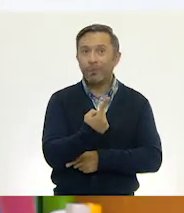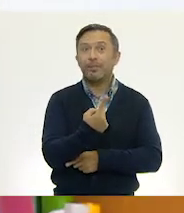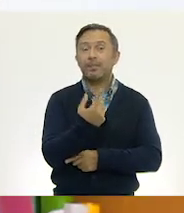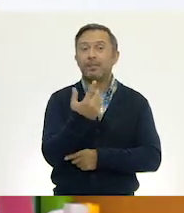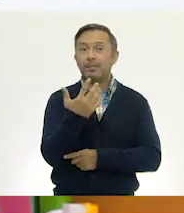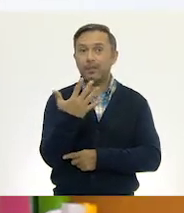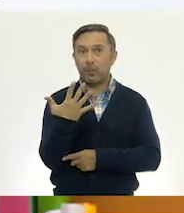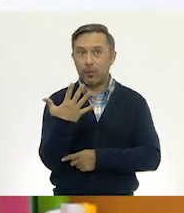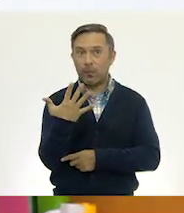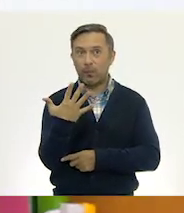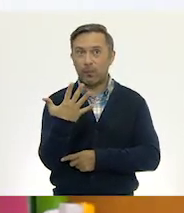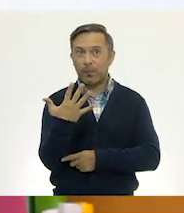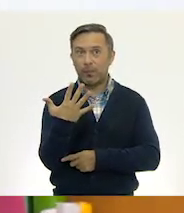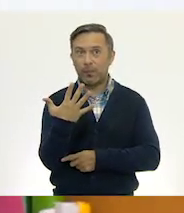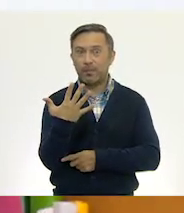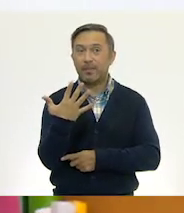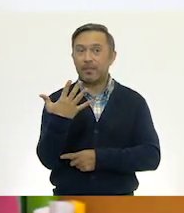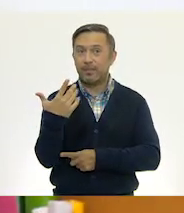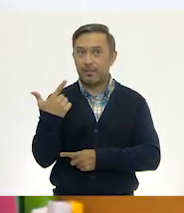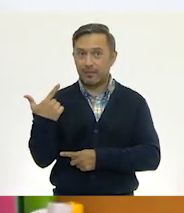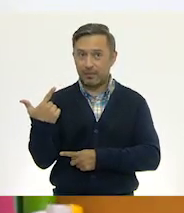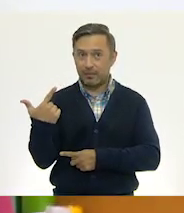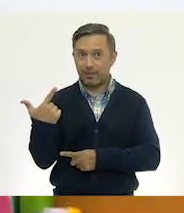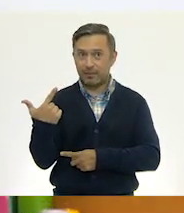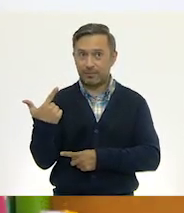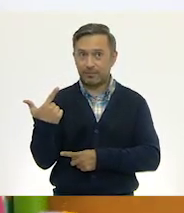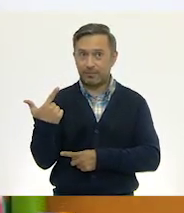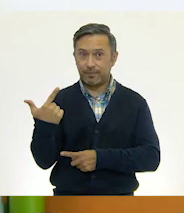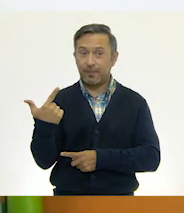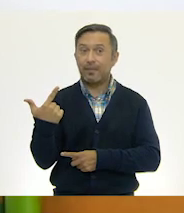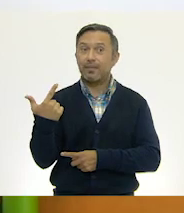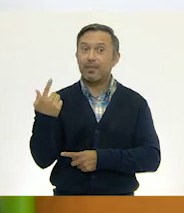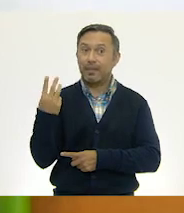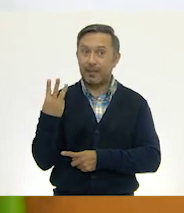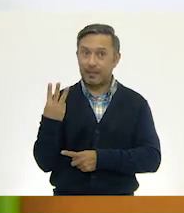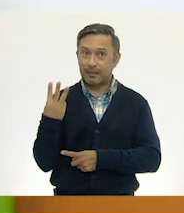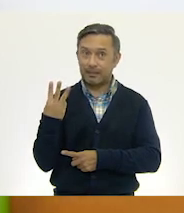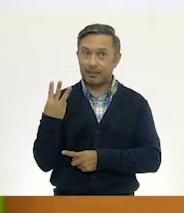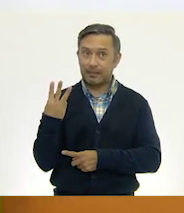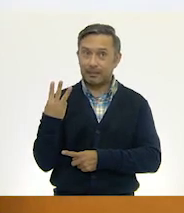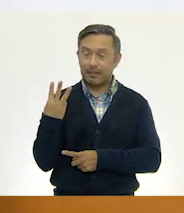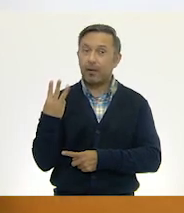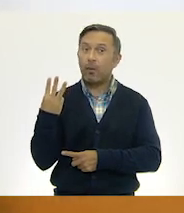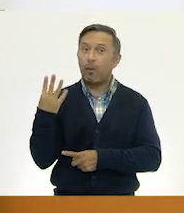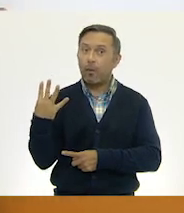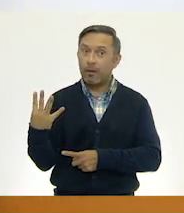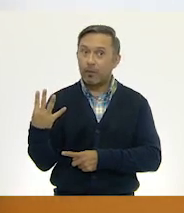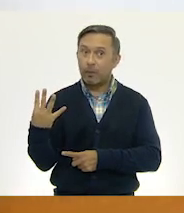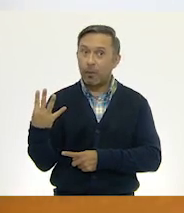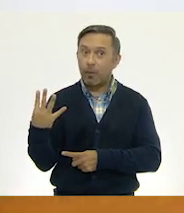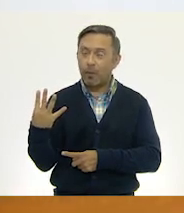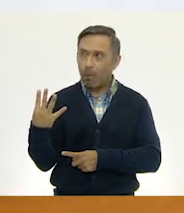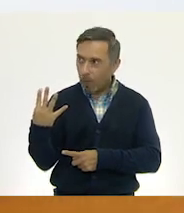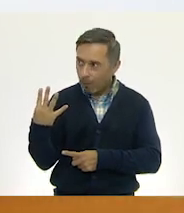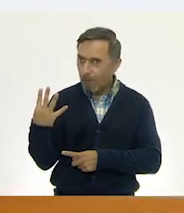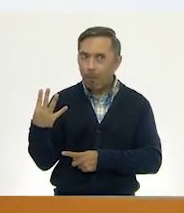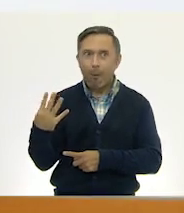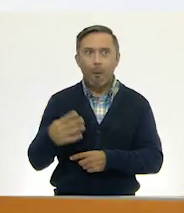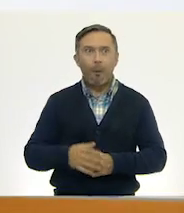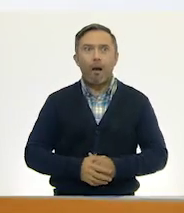5. 5. 7. 7. 3. 3. Y 4.